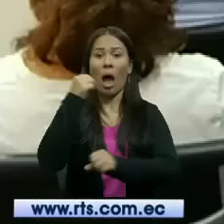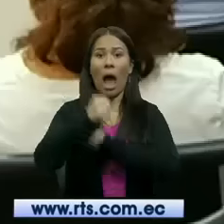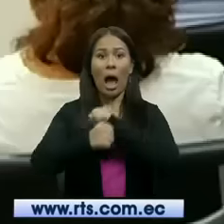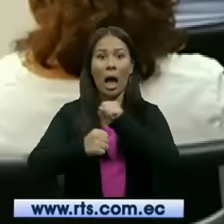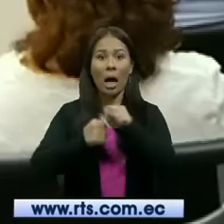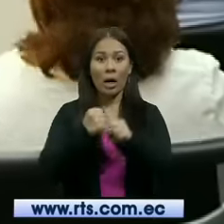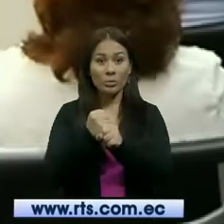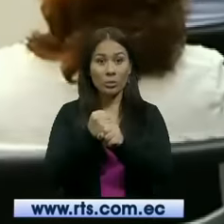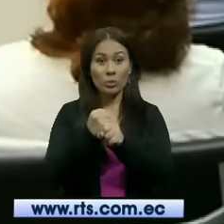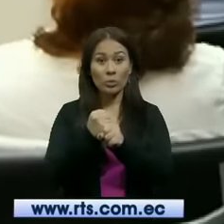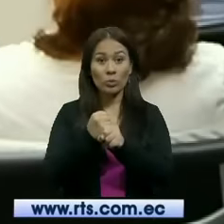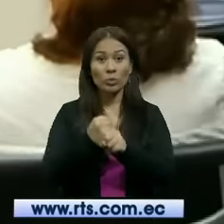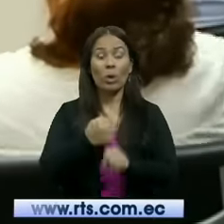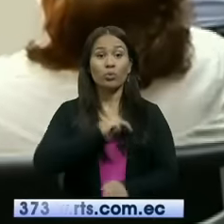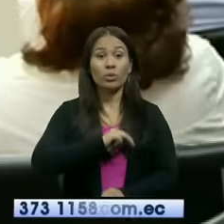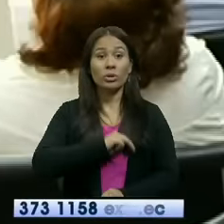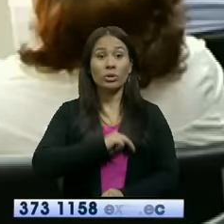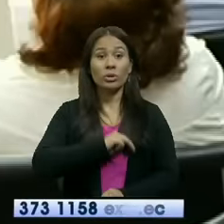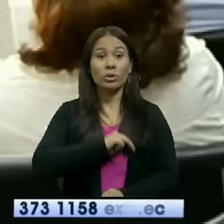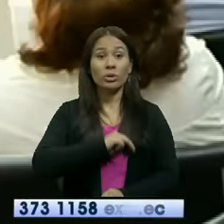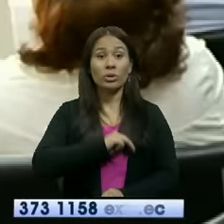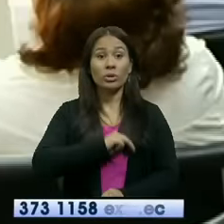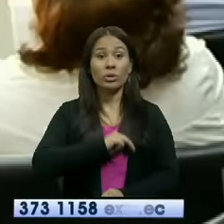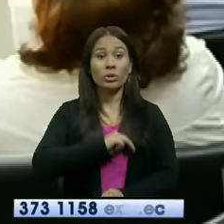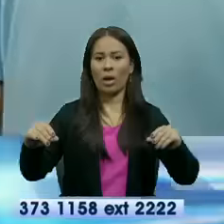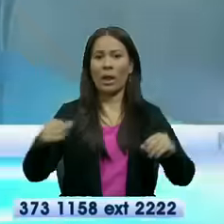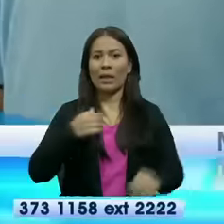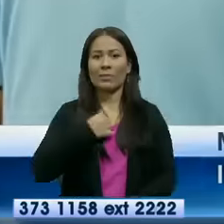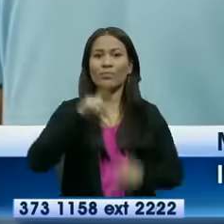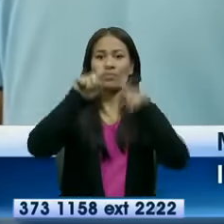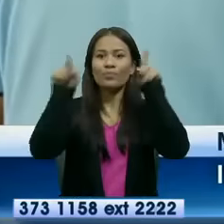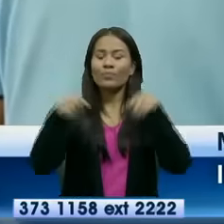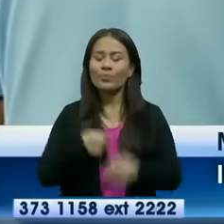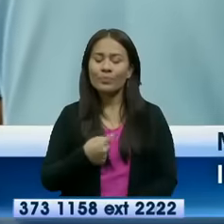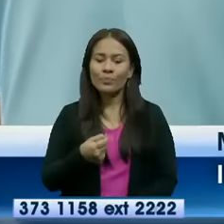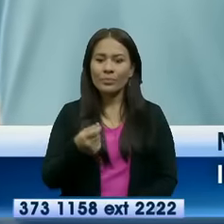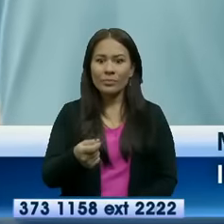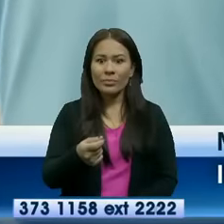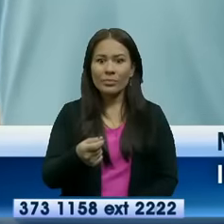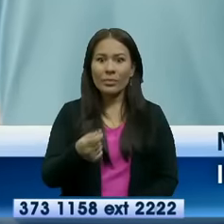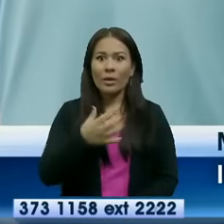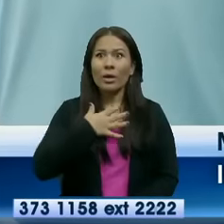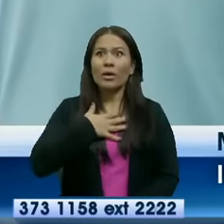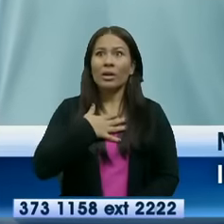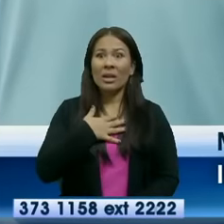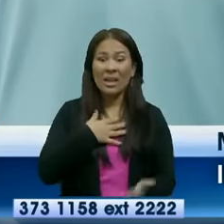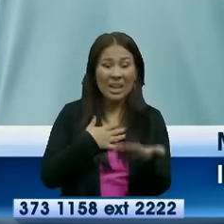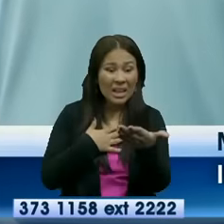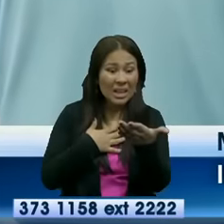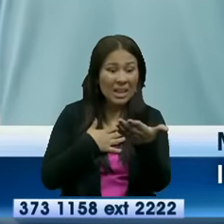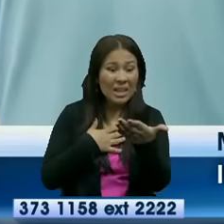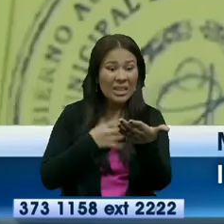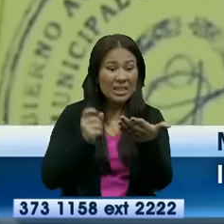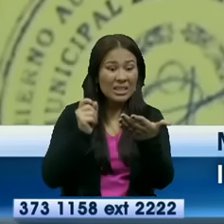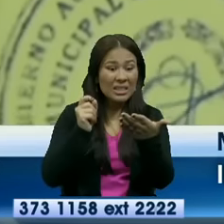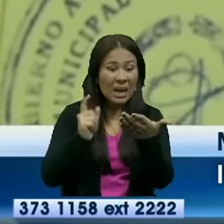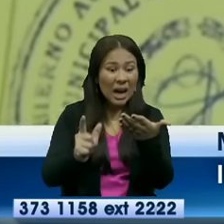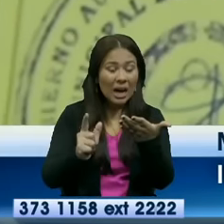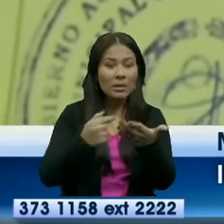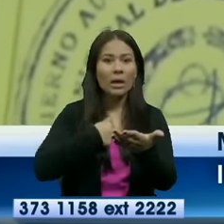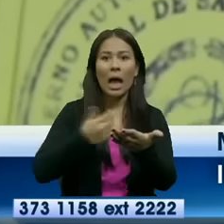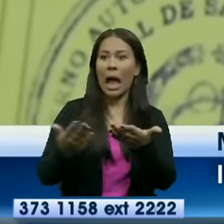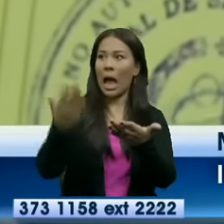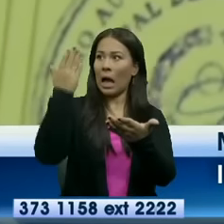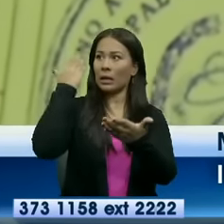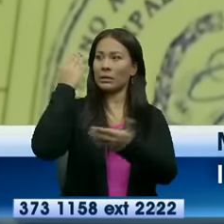de pagar los predios urbanos. En ventanillas se les iba el aire y es que llevaron de referencia el comprobante del